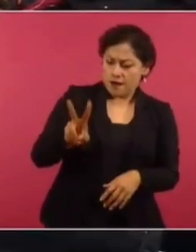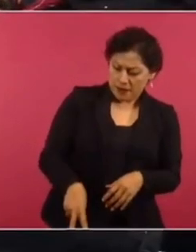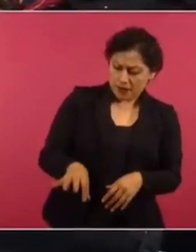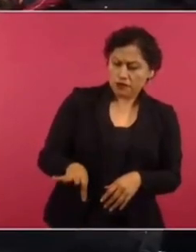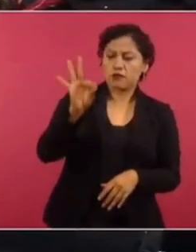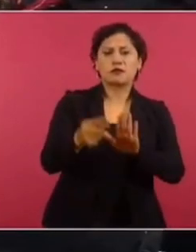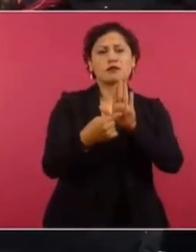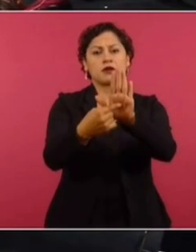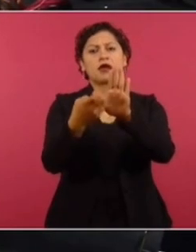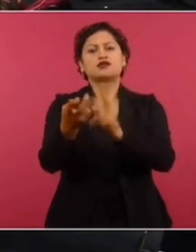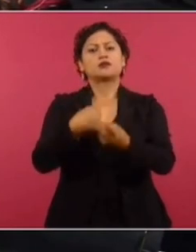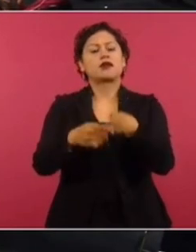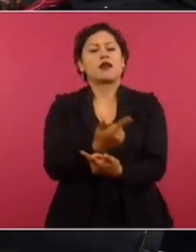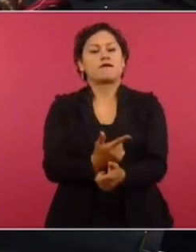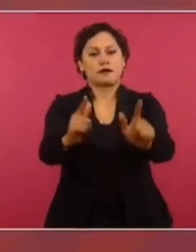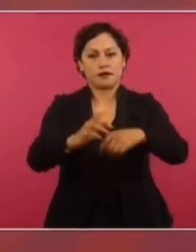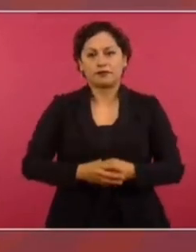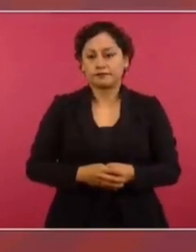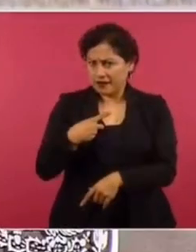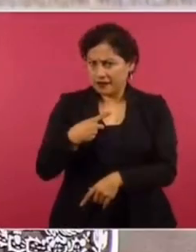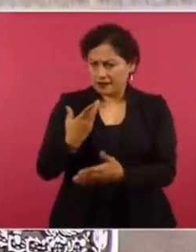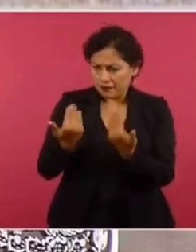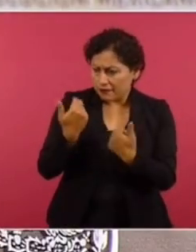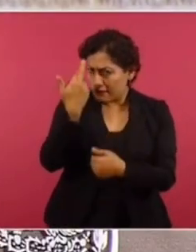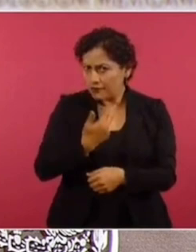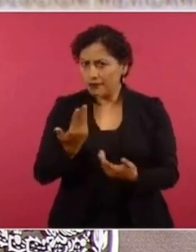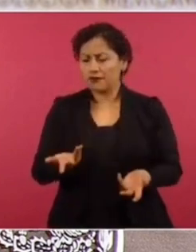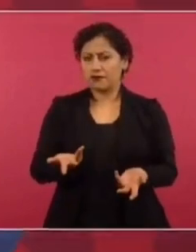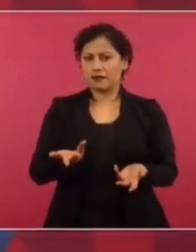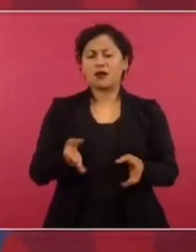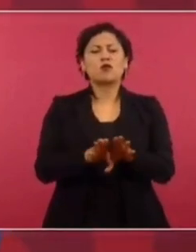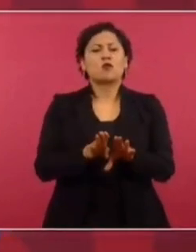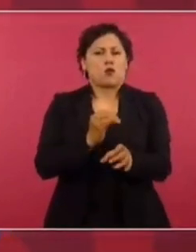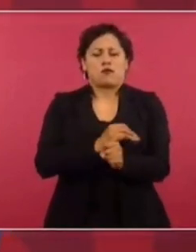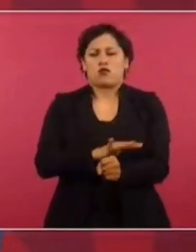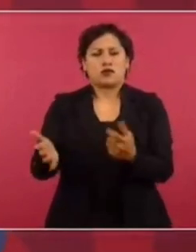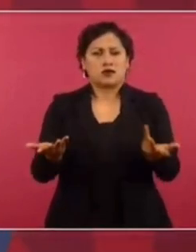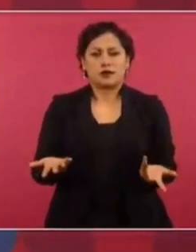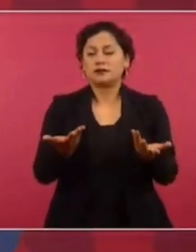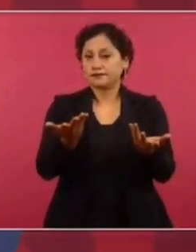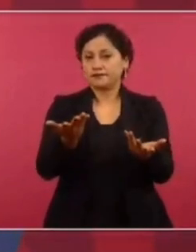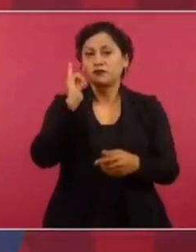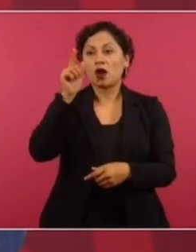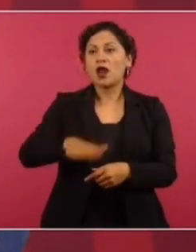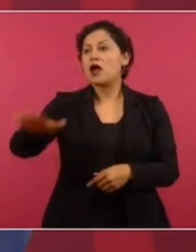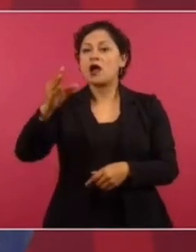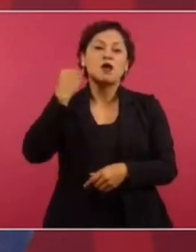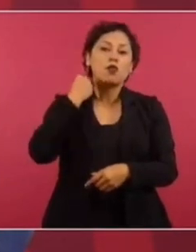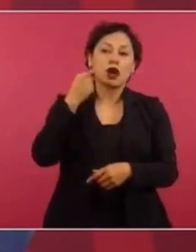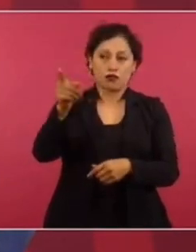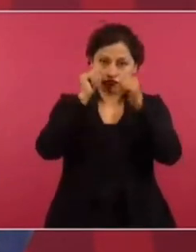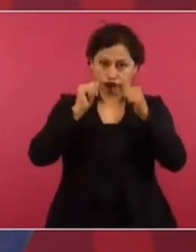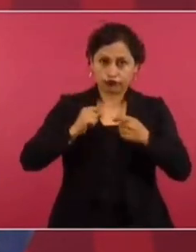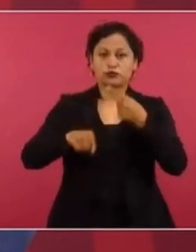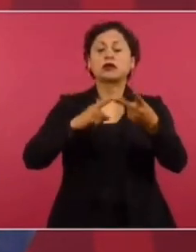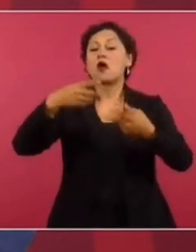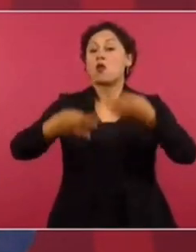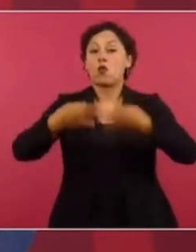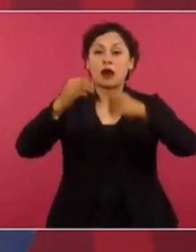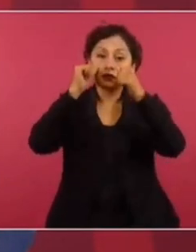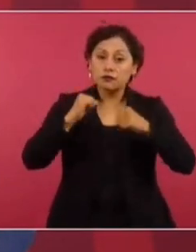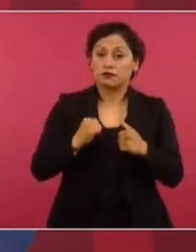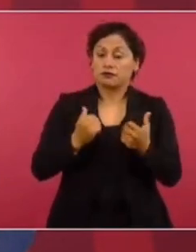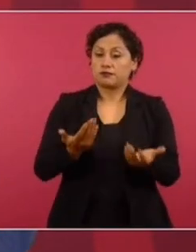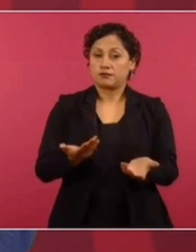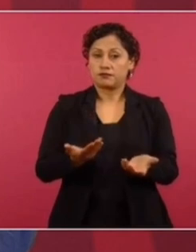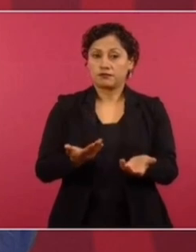todo. Apúntele bien. Gracias. No ocultar nada. No es posible. Y ojalá y los abogados y los jueces pongan